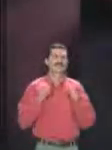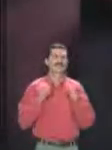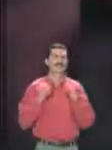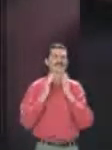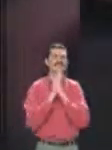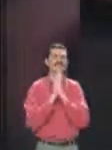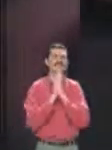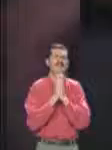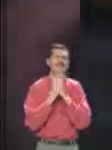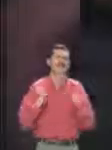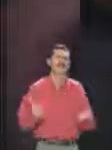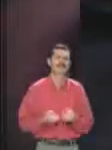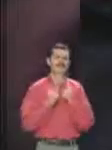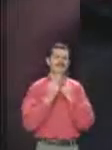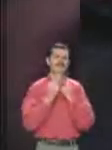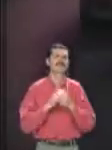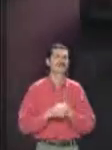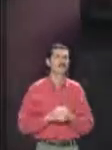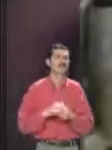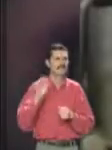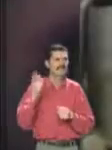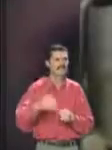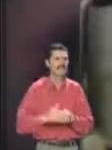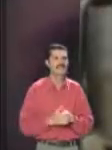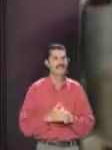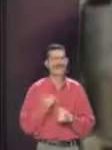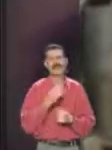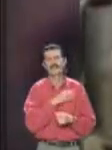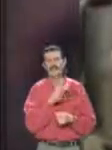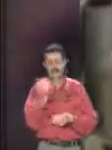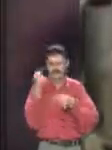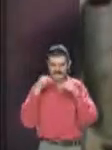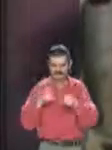a rescatarme! ¡Ven por mí! Oh, ¡Don